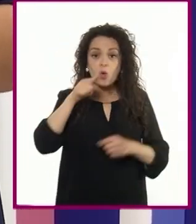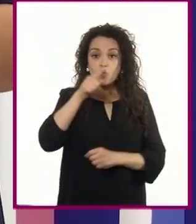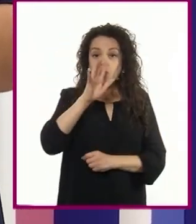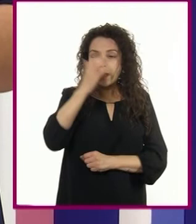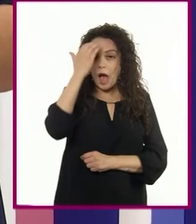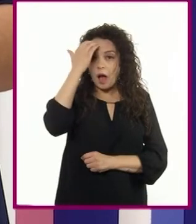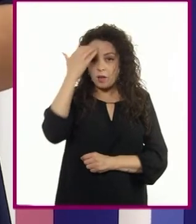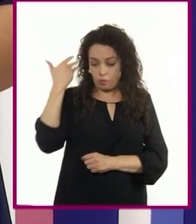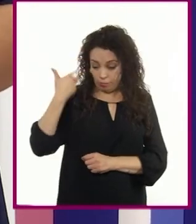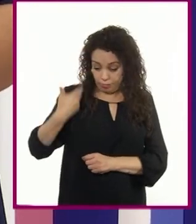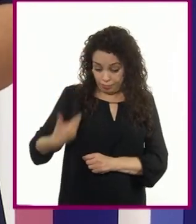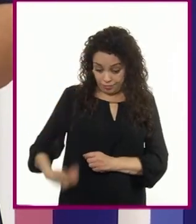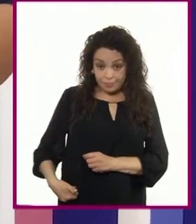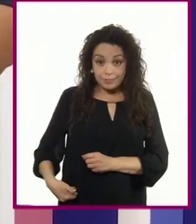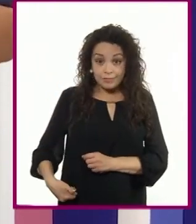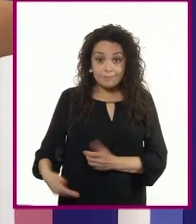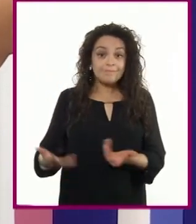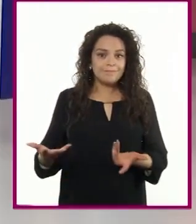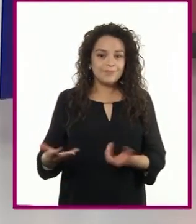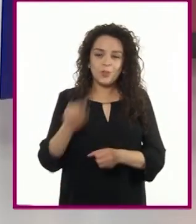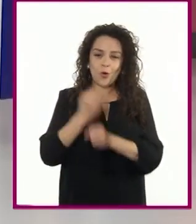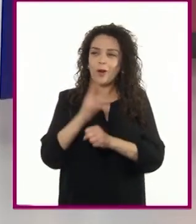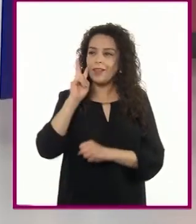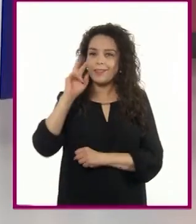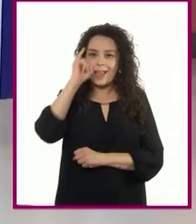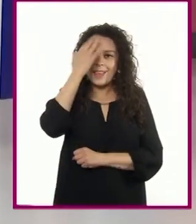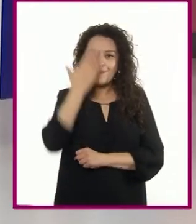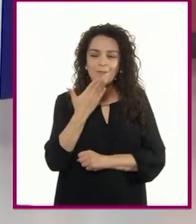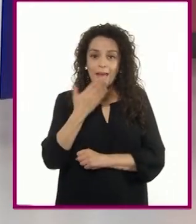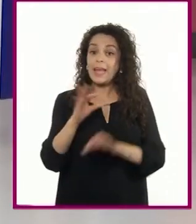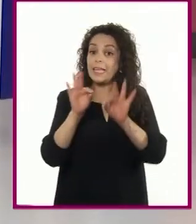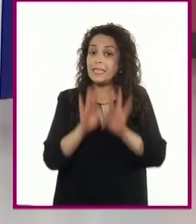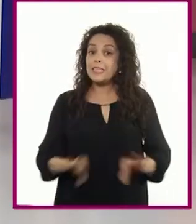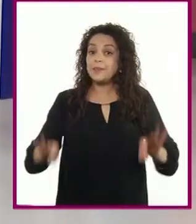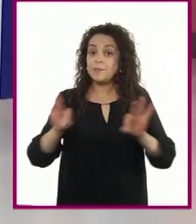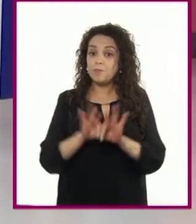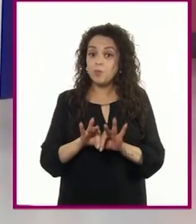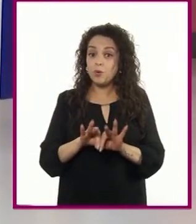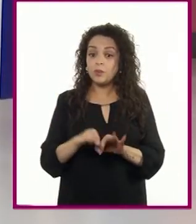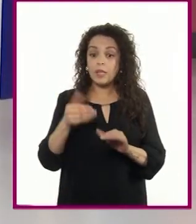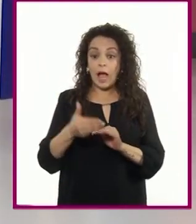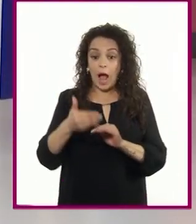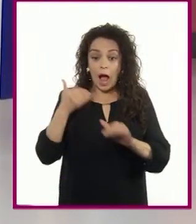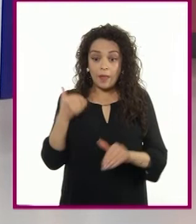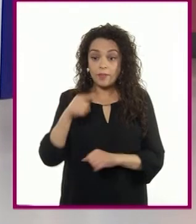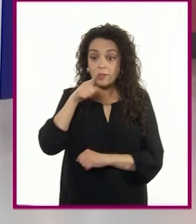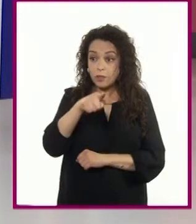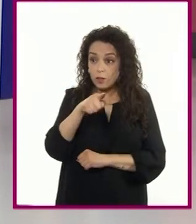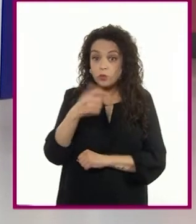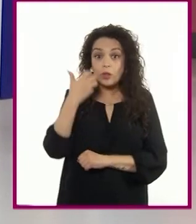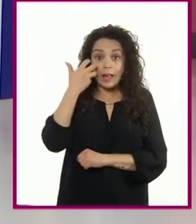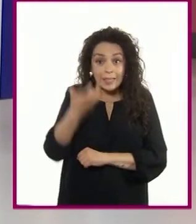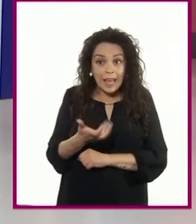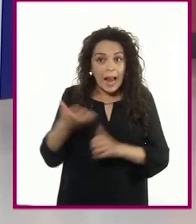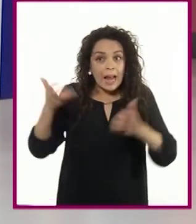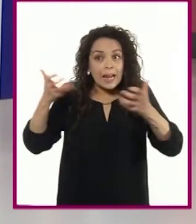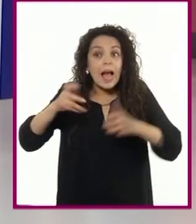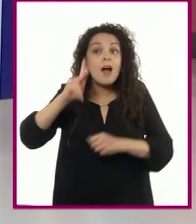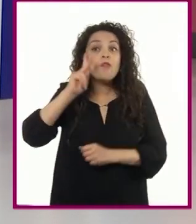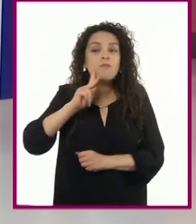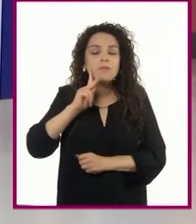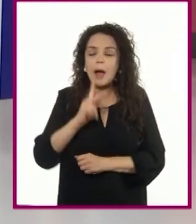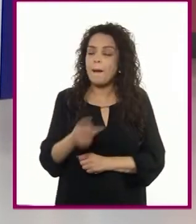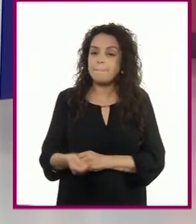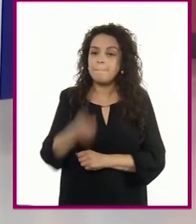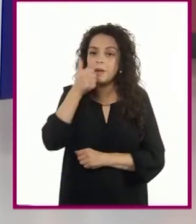completamente? Te invito a ver las siguientes imágenes. Es importante que antes de intentar cada reto, contestes si crees que